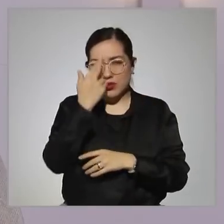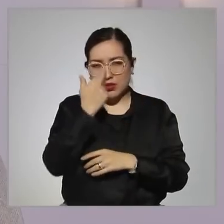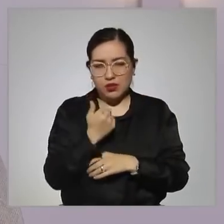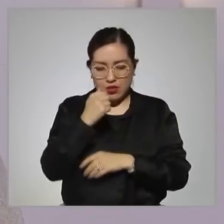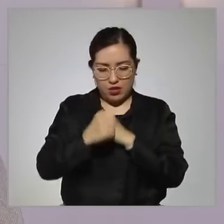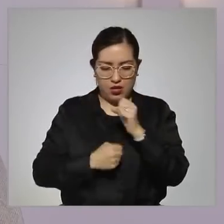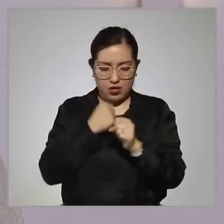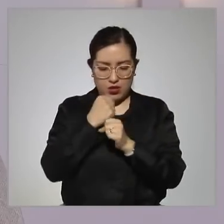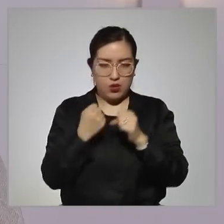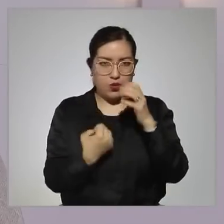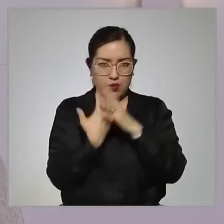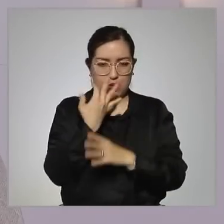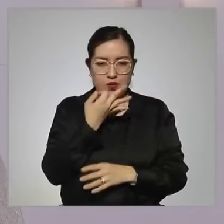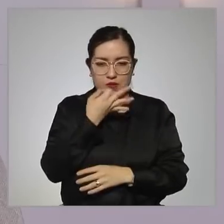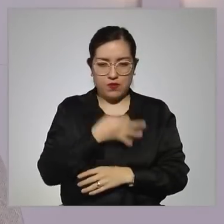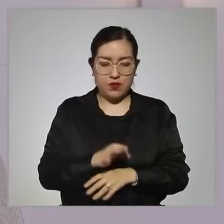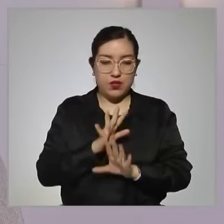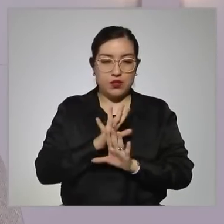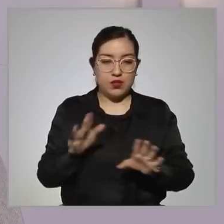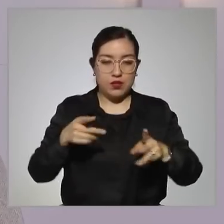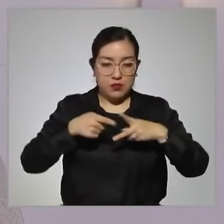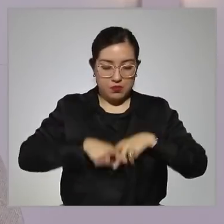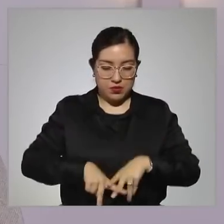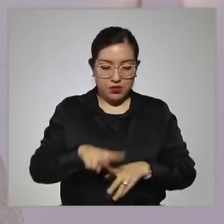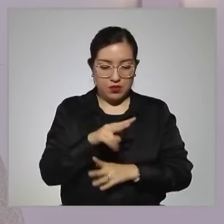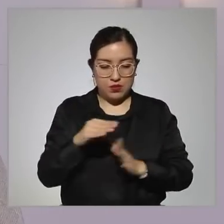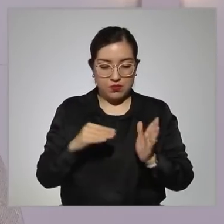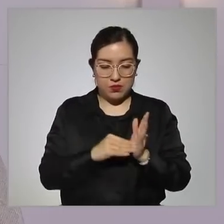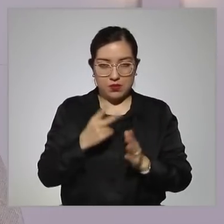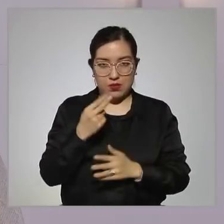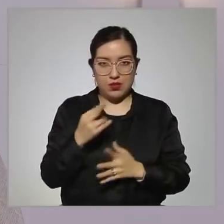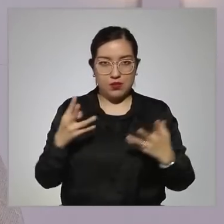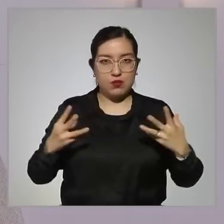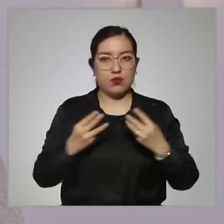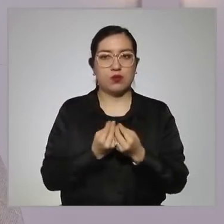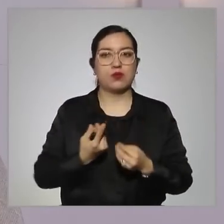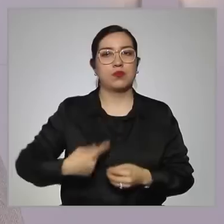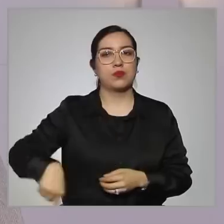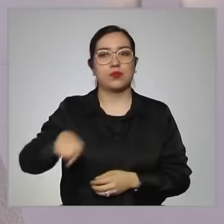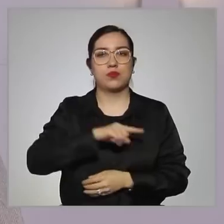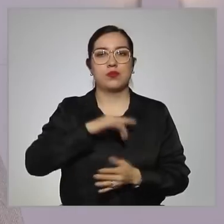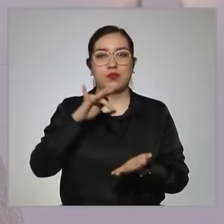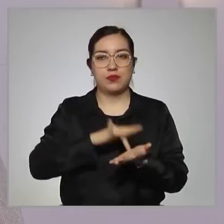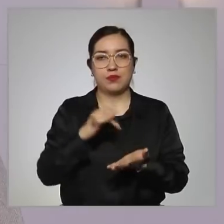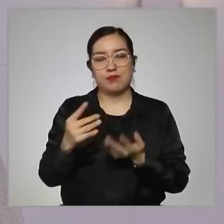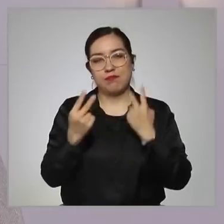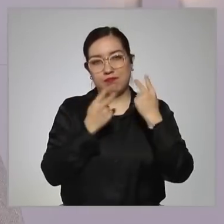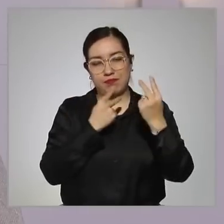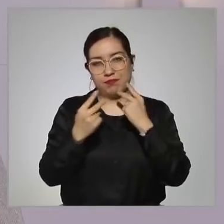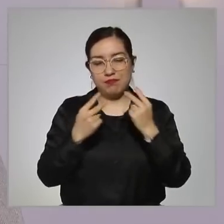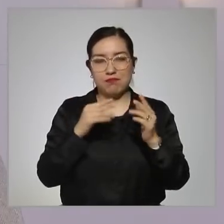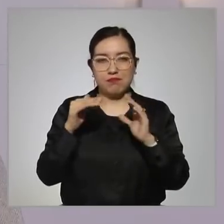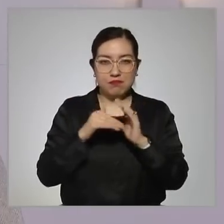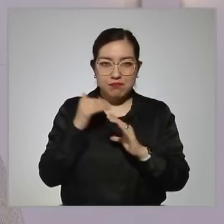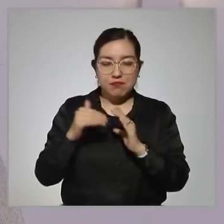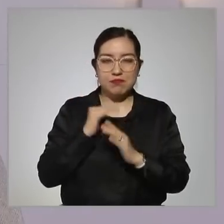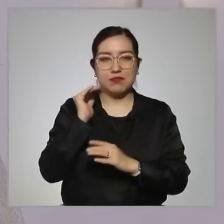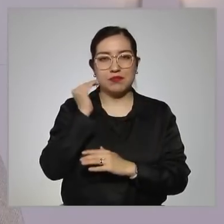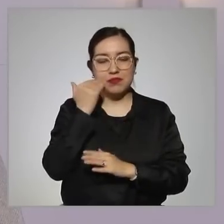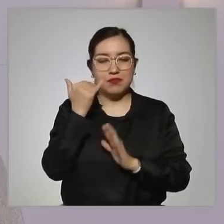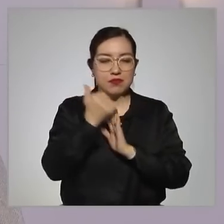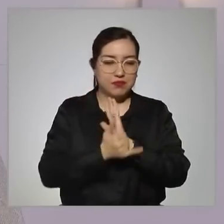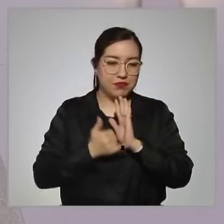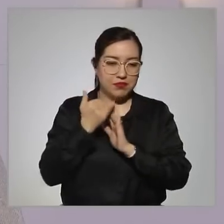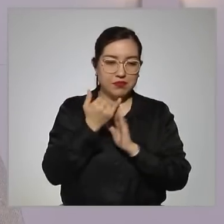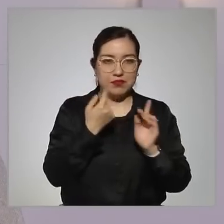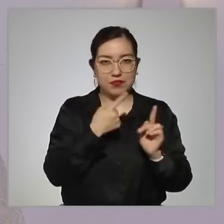aquí empezando el 2025 junto con todos ustedes. Muchísimas gracias por acompañarnos, por habernos escrito en Facebook y en YouTube